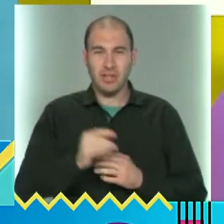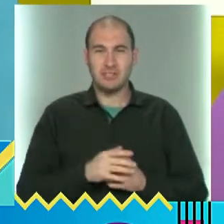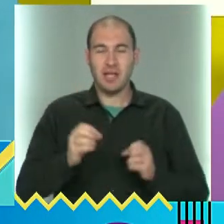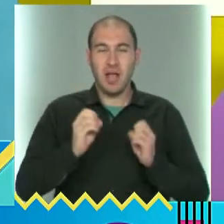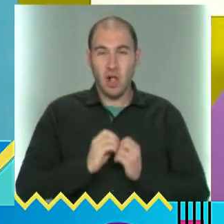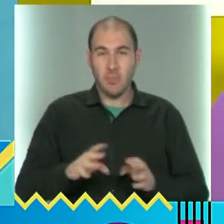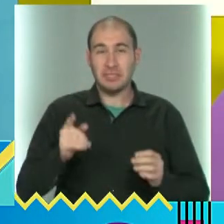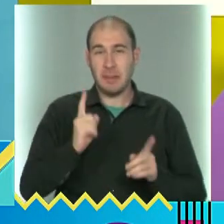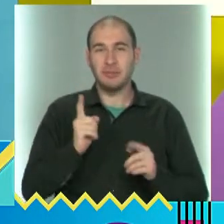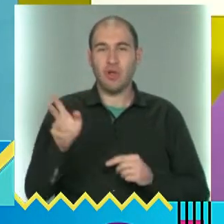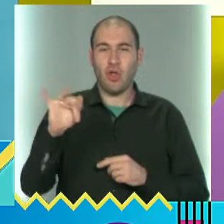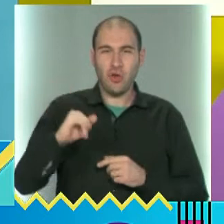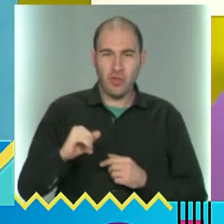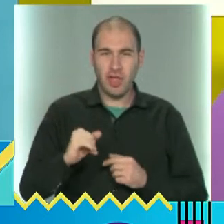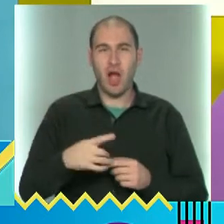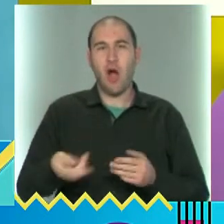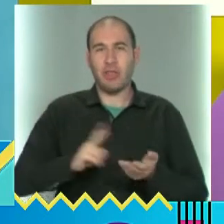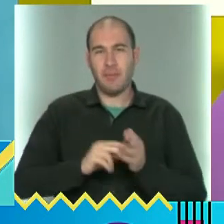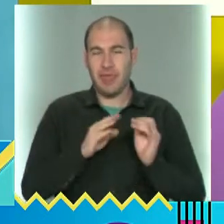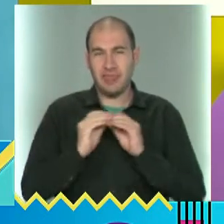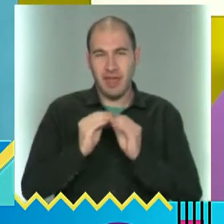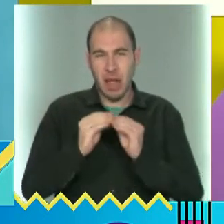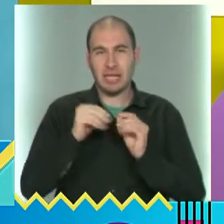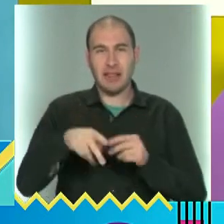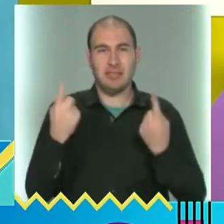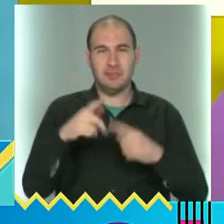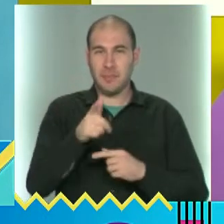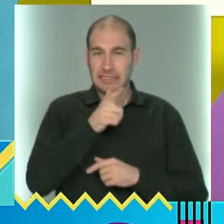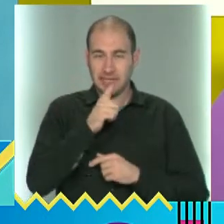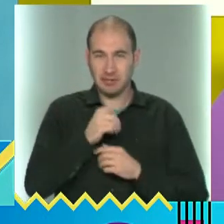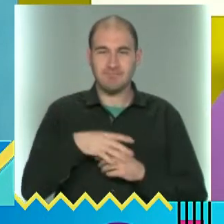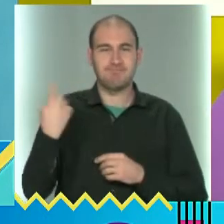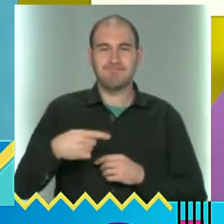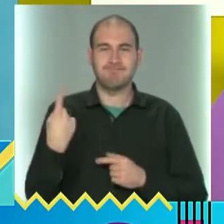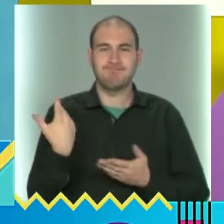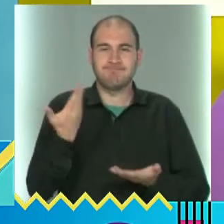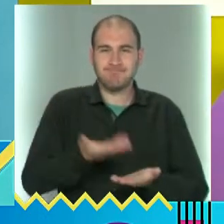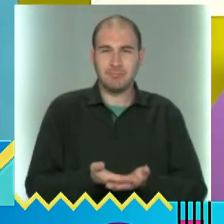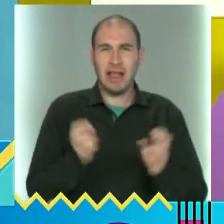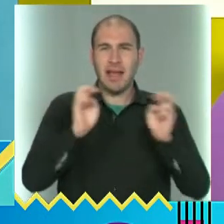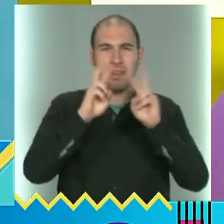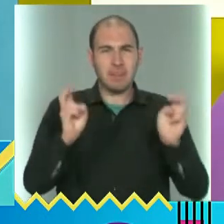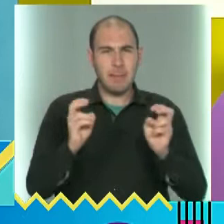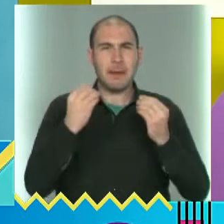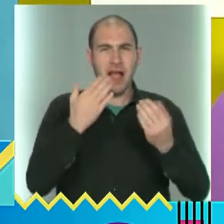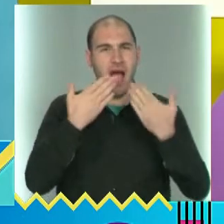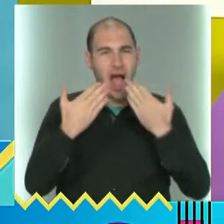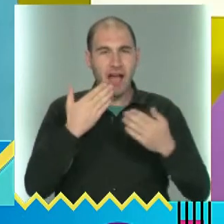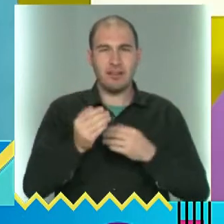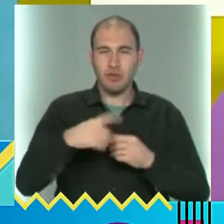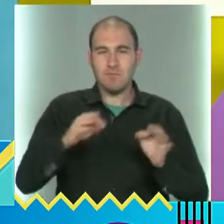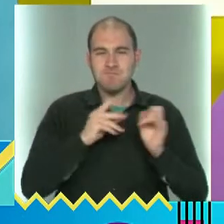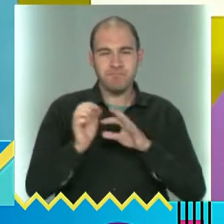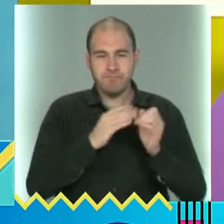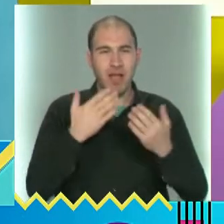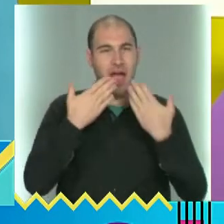Arrancamos como todos los días con un nuevo debate, con este Distintos Parecidos, que siempre se propone alguna temática para que hablemos, para que